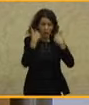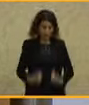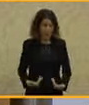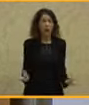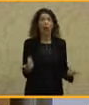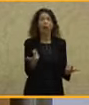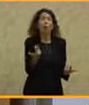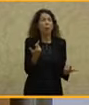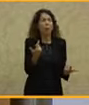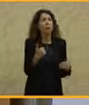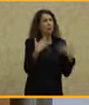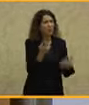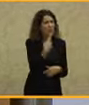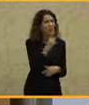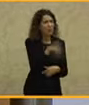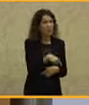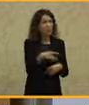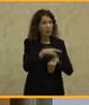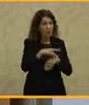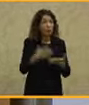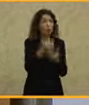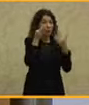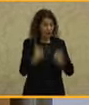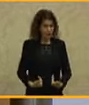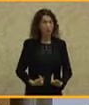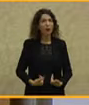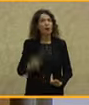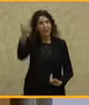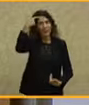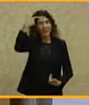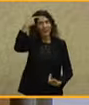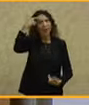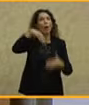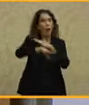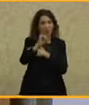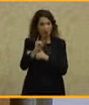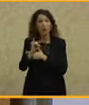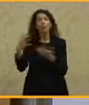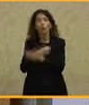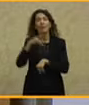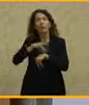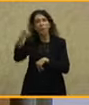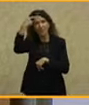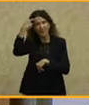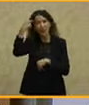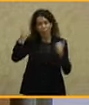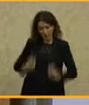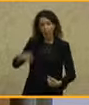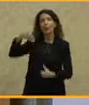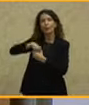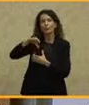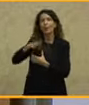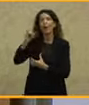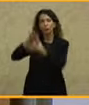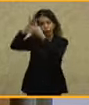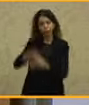físicas, o diría más, casi todas las enfermedades físicas son mentales y casi todas las enfermedades mentales tienen un poco de físico también.